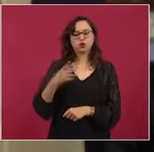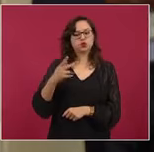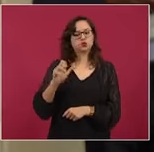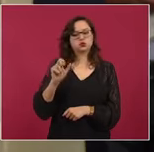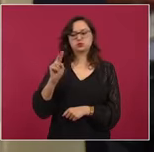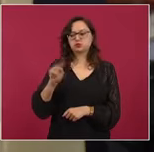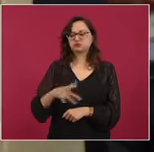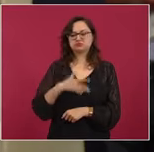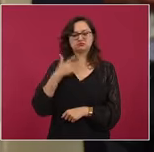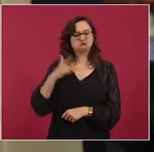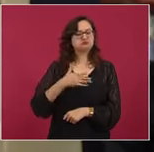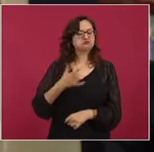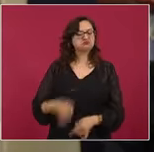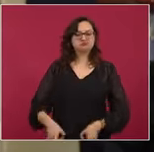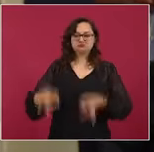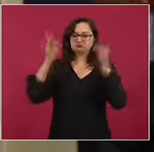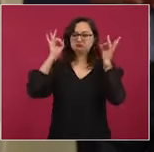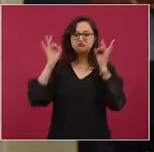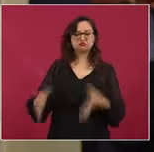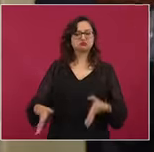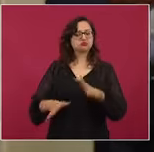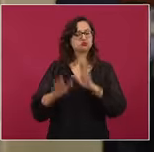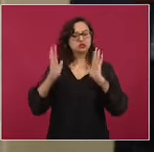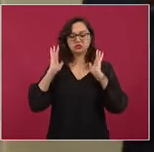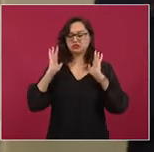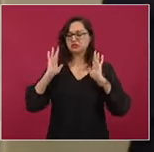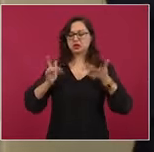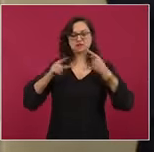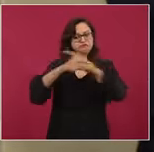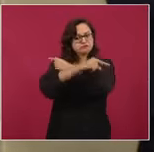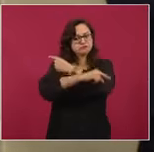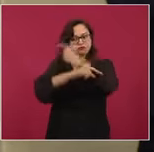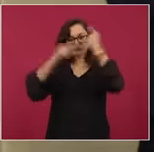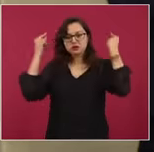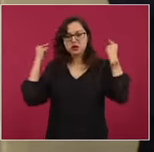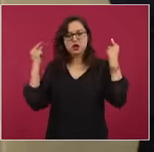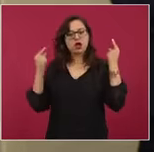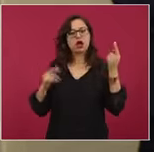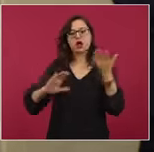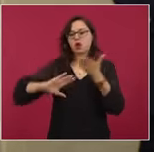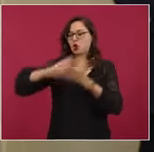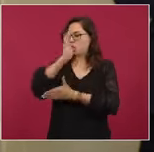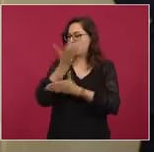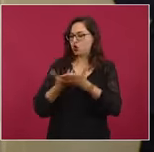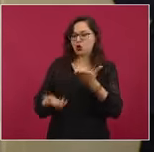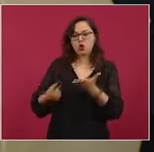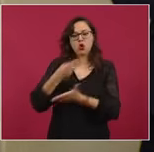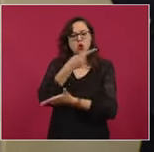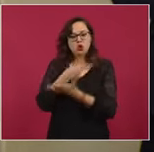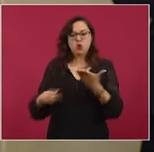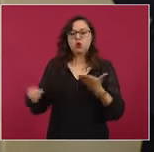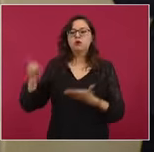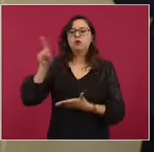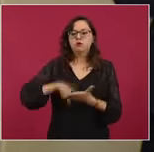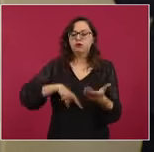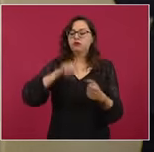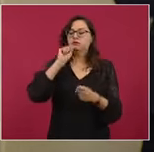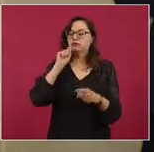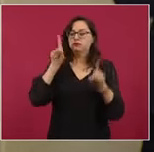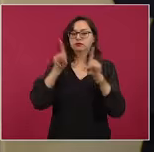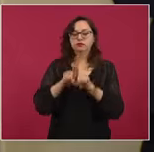de que hubo una requisa que hizo que le revocaran la concesión, y también solicitó a la Secretaría